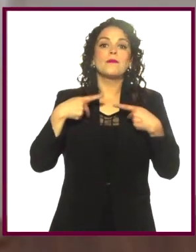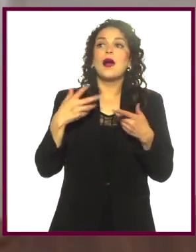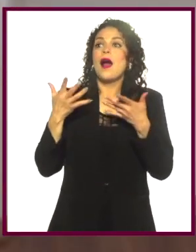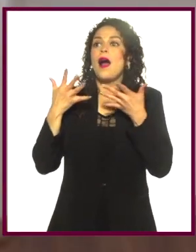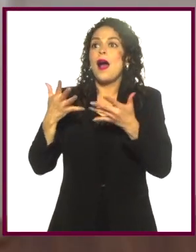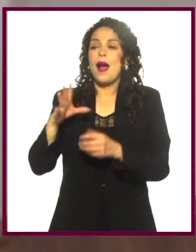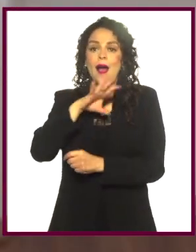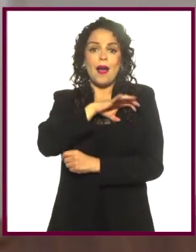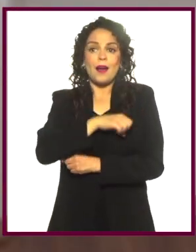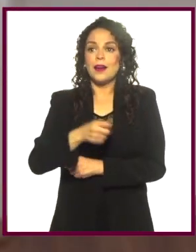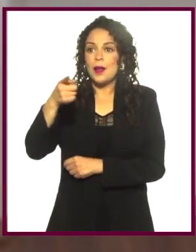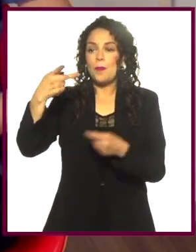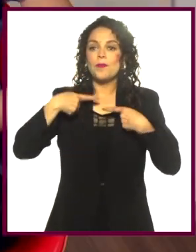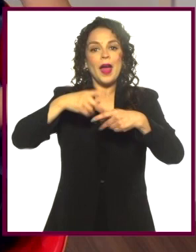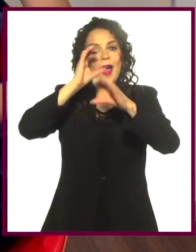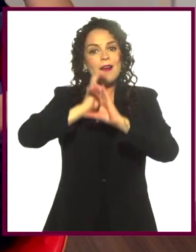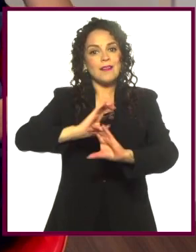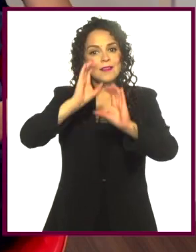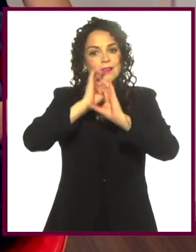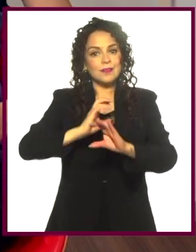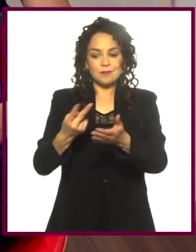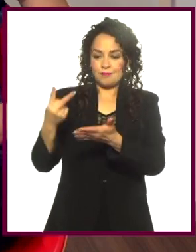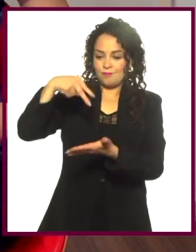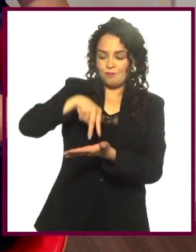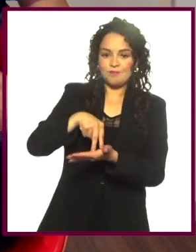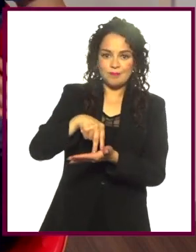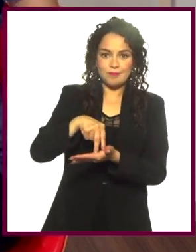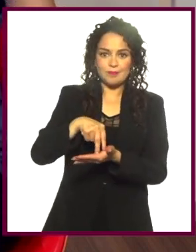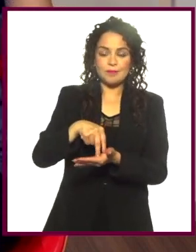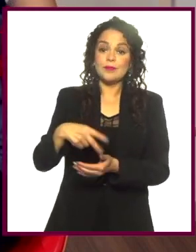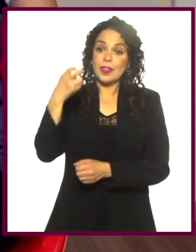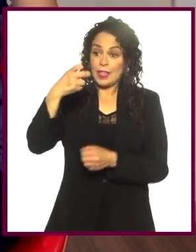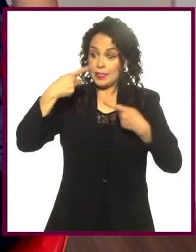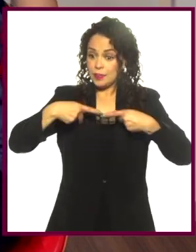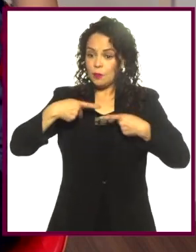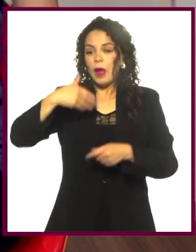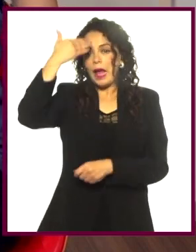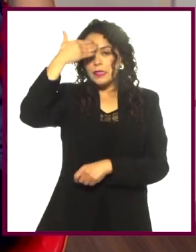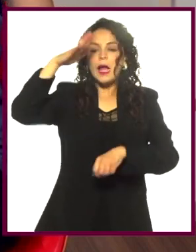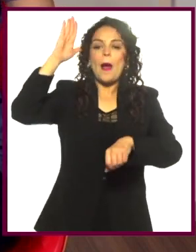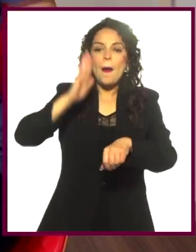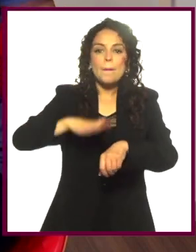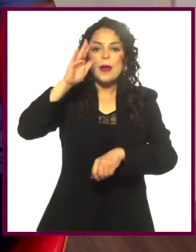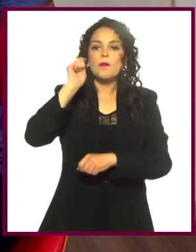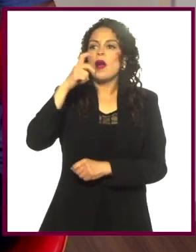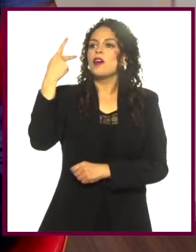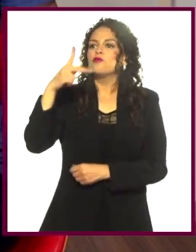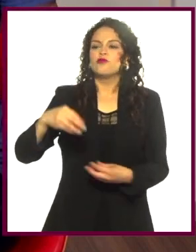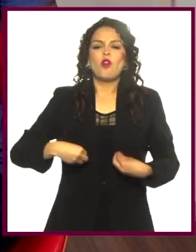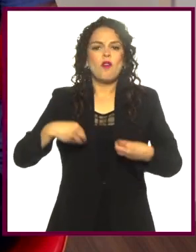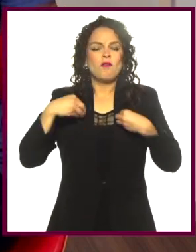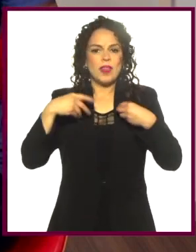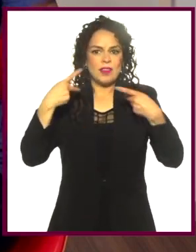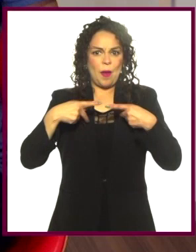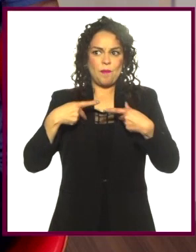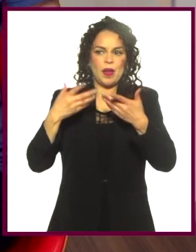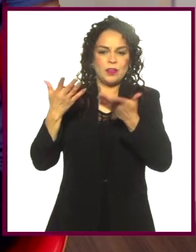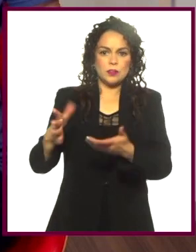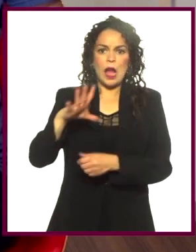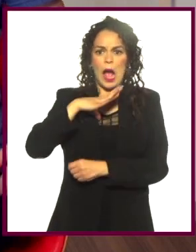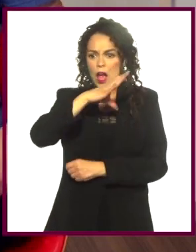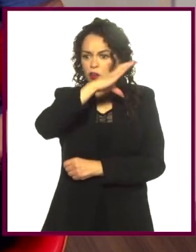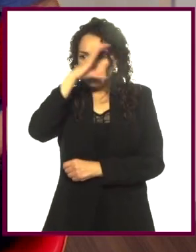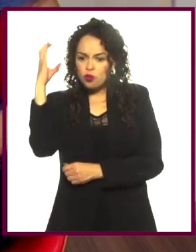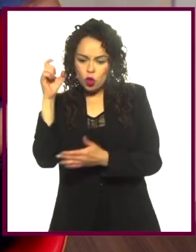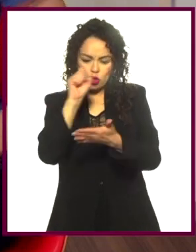grupo o artista que esté en el escenario. Generalmente son quienes saben más sobre el artista. Se enteran antes de los eventos y hasta tienen